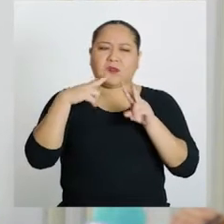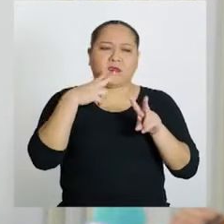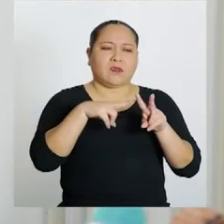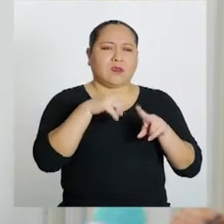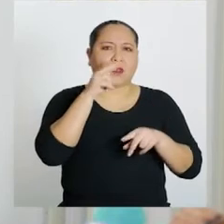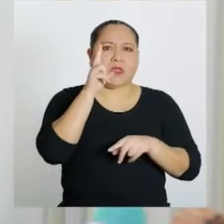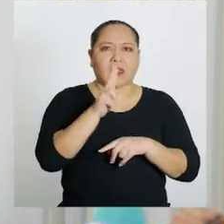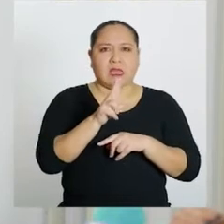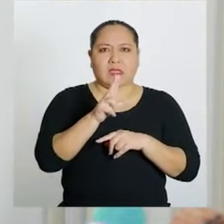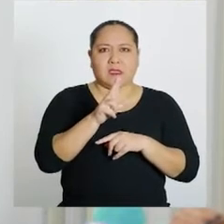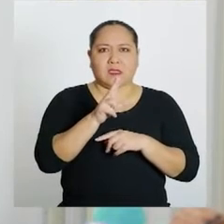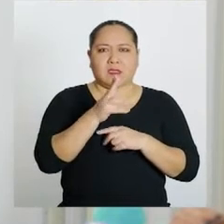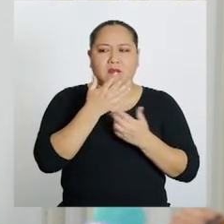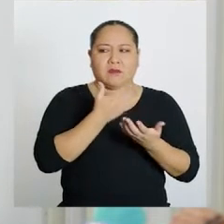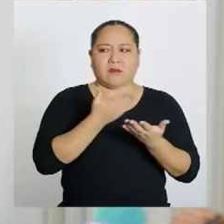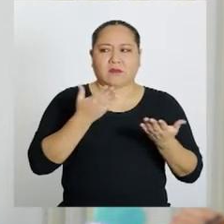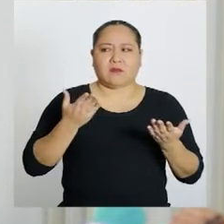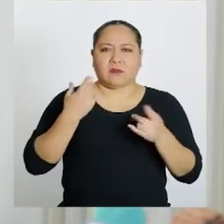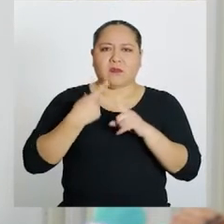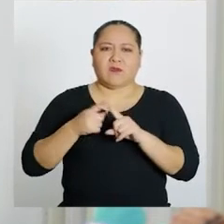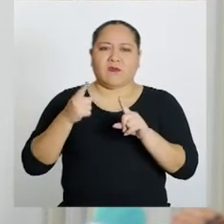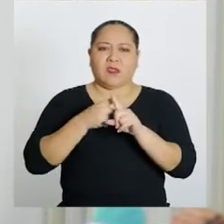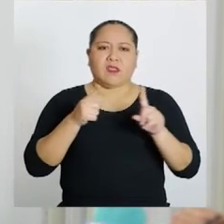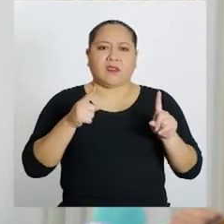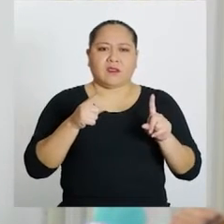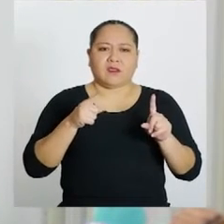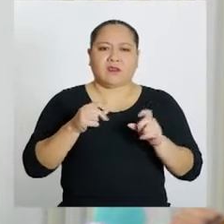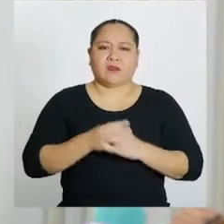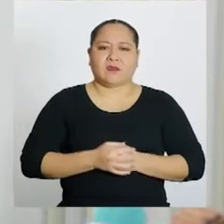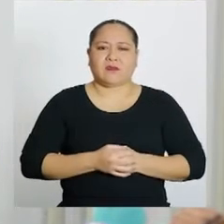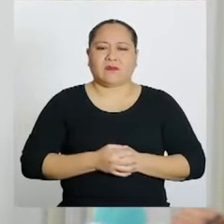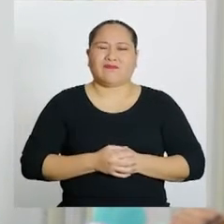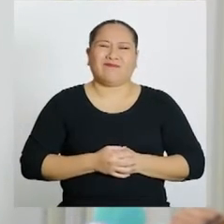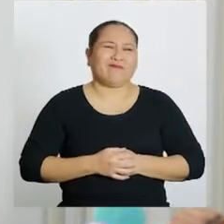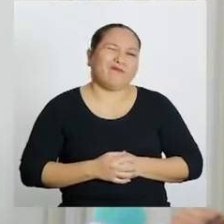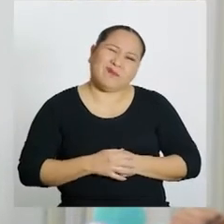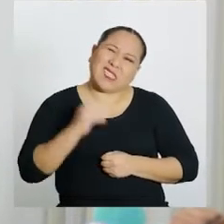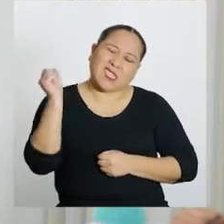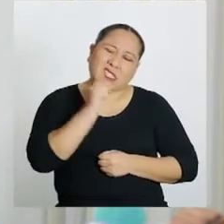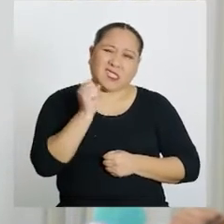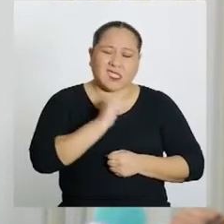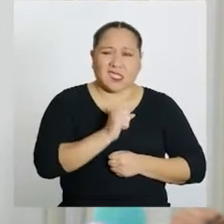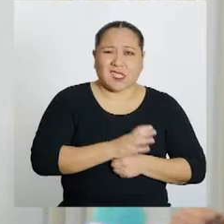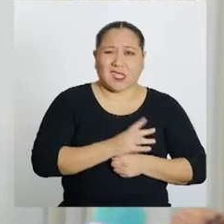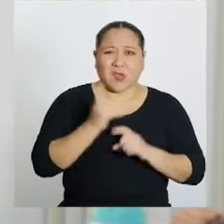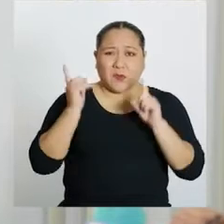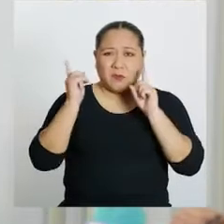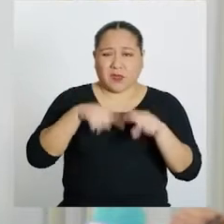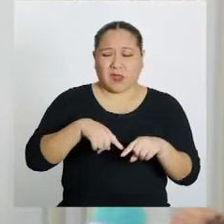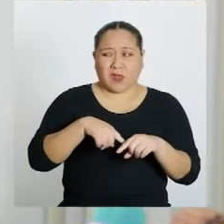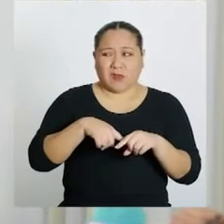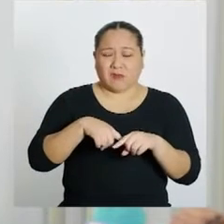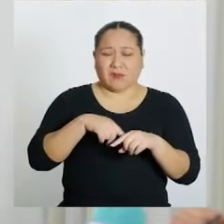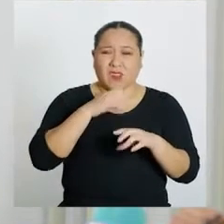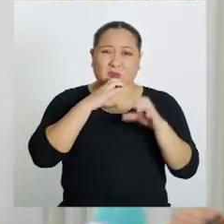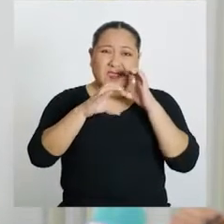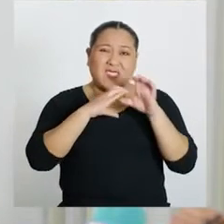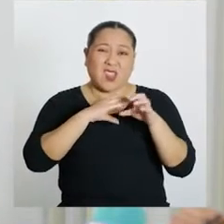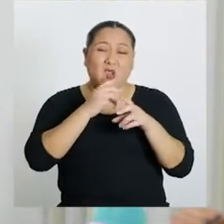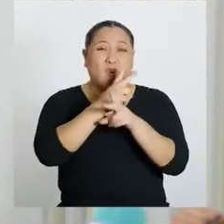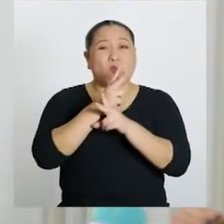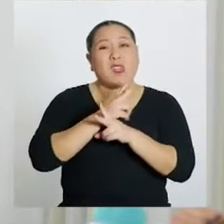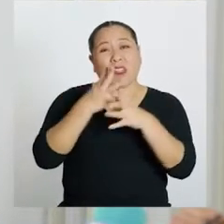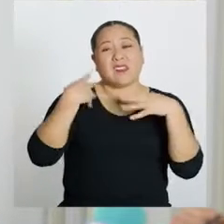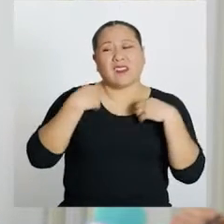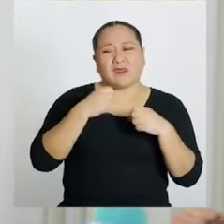tienes tres opciones muy diversas. Así es. Ahora que hemos venido hablando de cuidar nuestra salud,